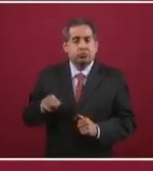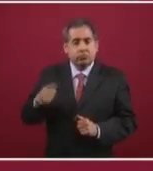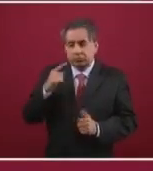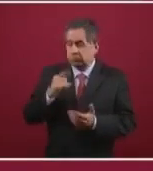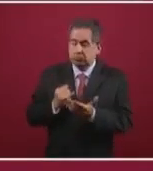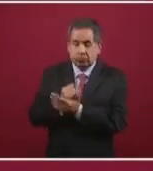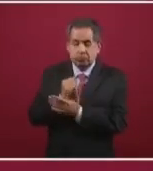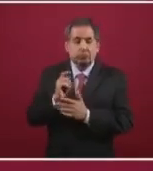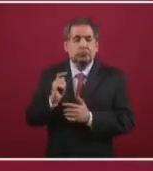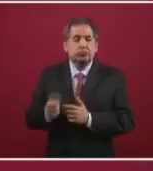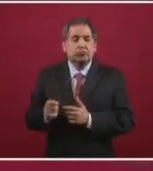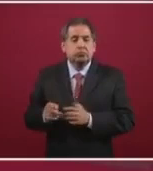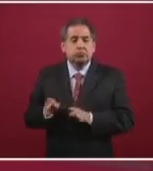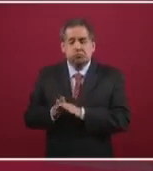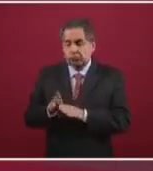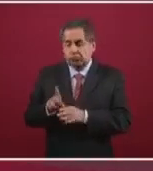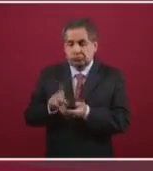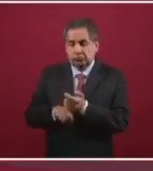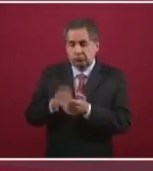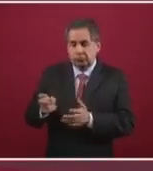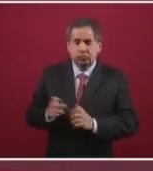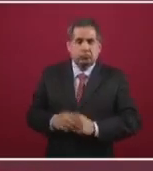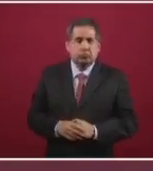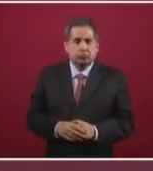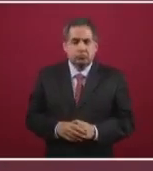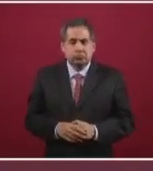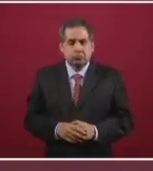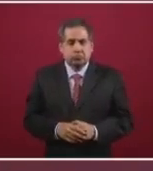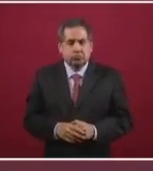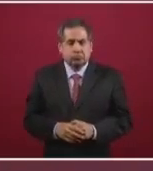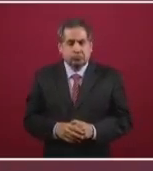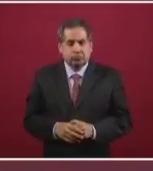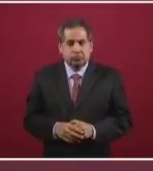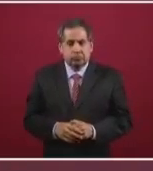decidir sobre este asunto. Estamos